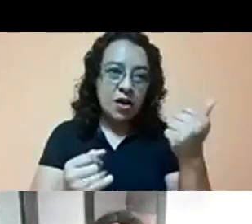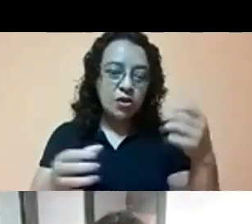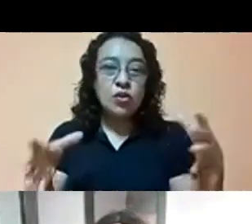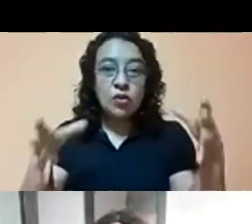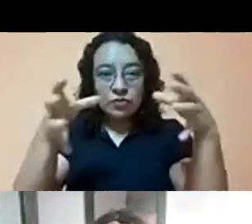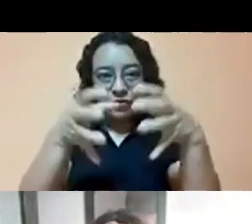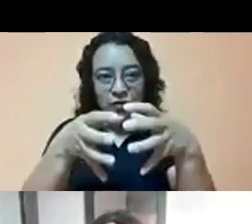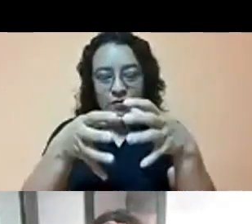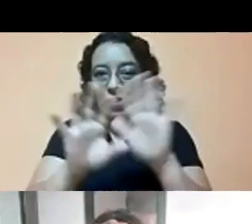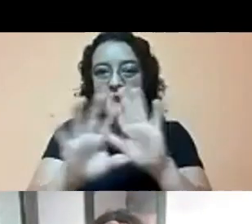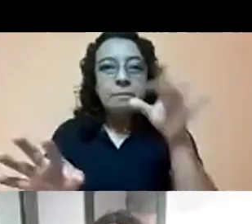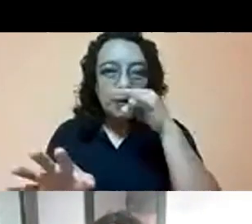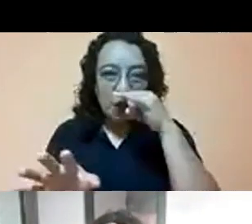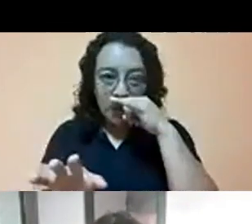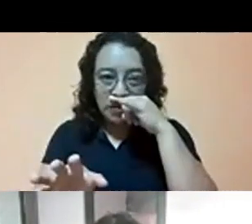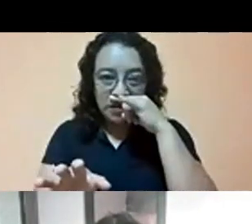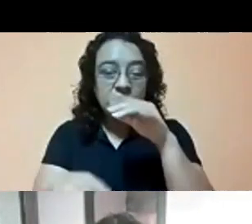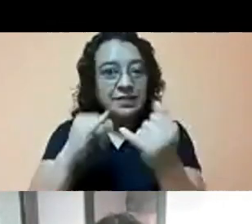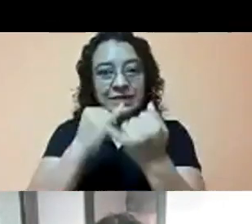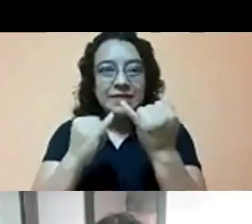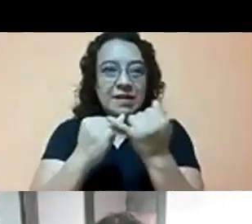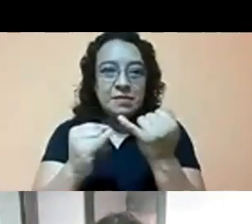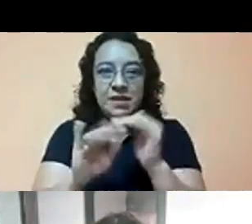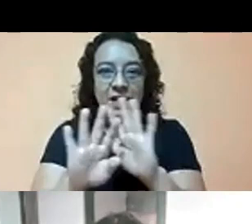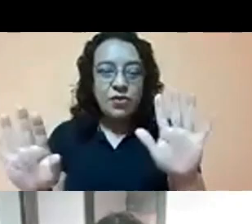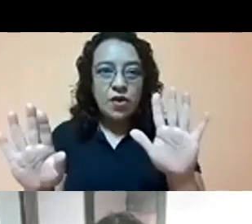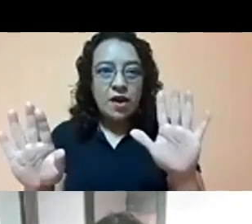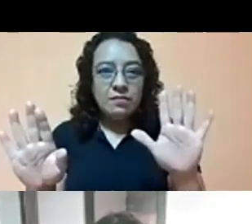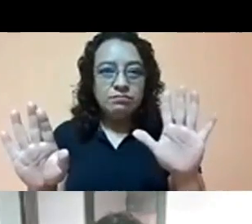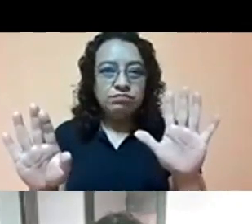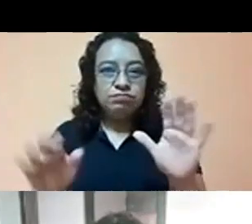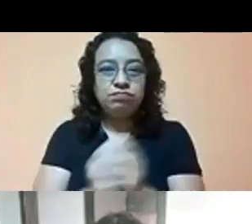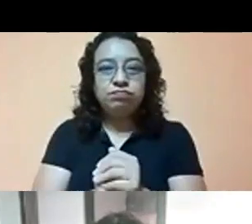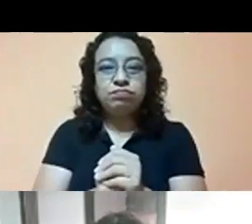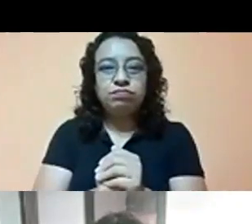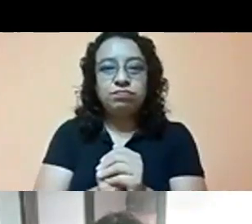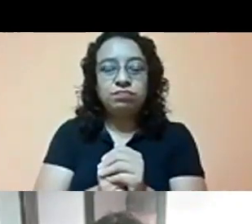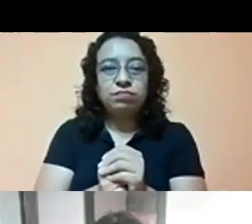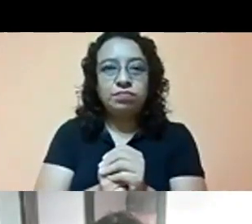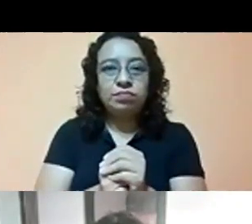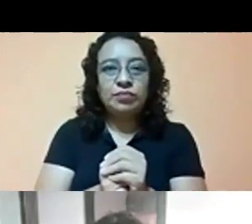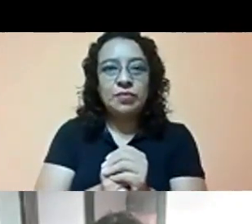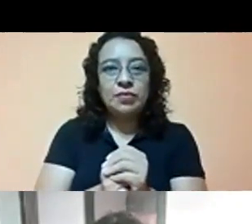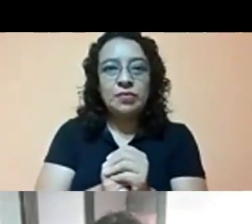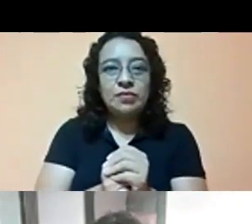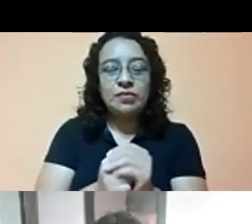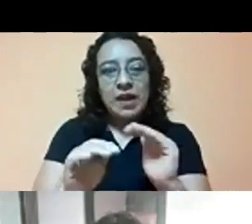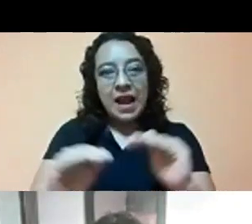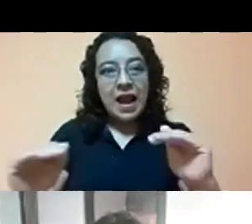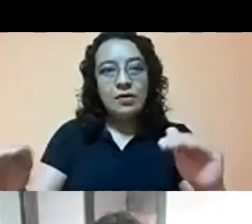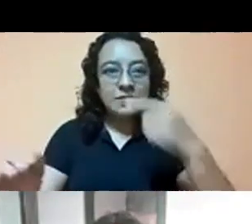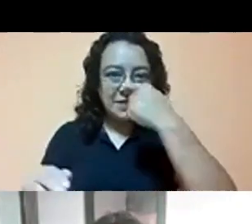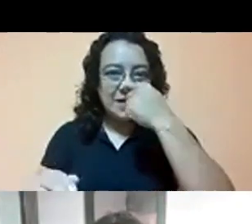grupo infantil de los estudiantes más chiquitos, con también la otra docente. Les comento que invitamos a